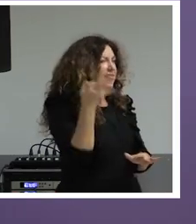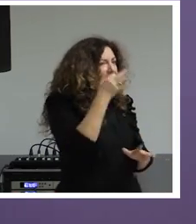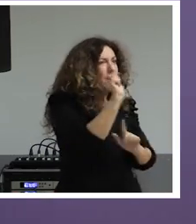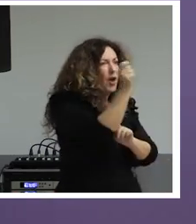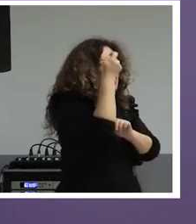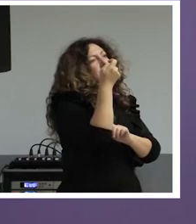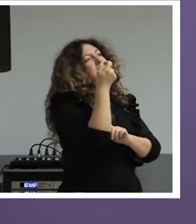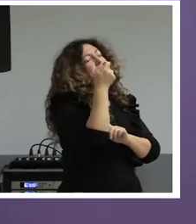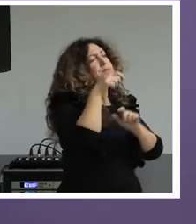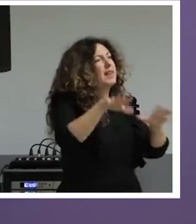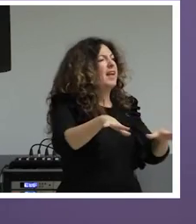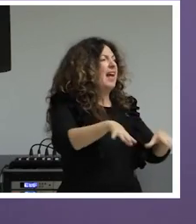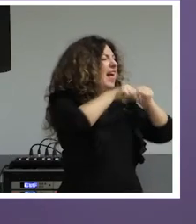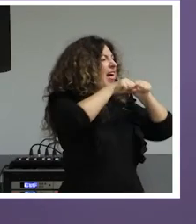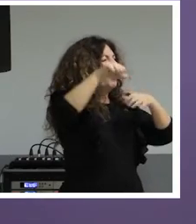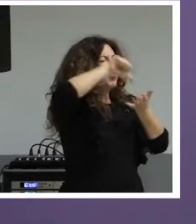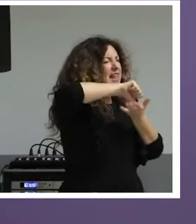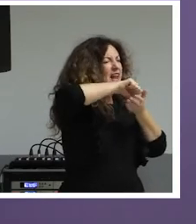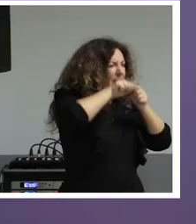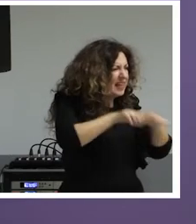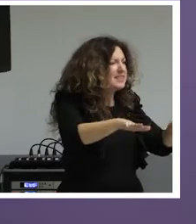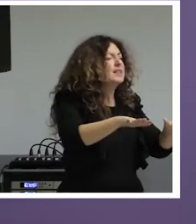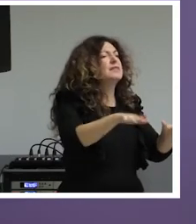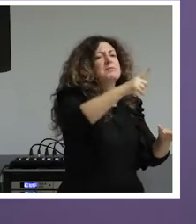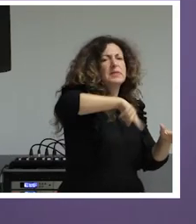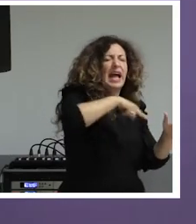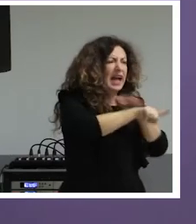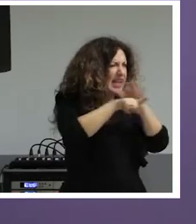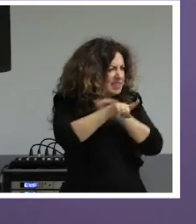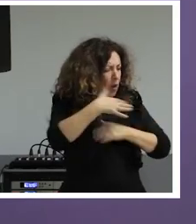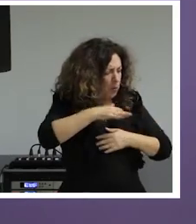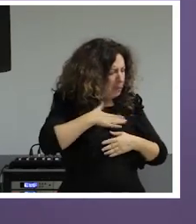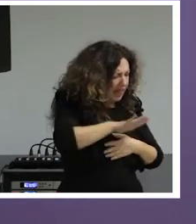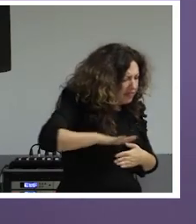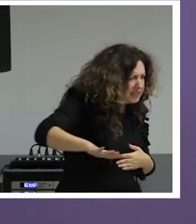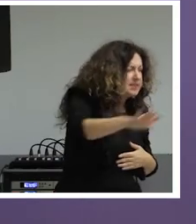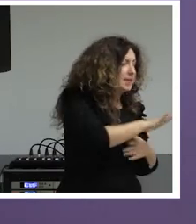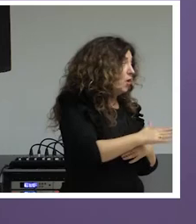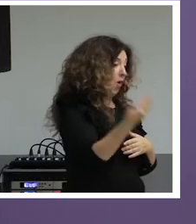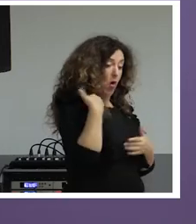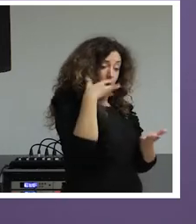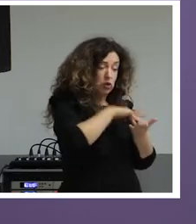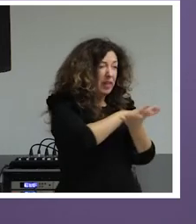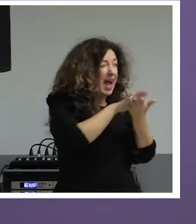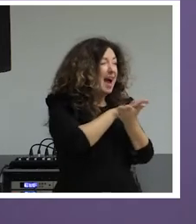la realidad de Madrid es una ciudad con muchísima desigualdad y tenemos que dar soluciones a la ciudad de Madrid de una vez por todas tenemos que conseguir